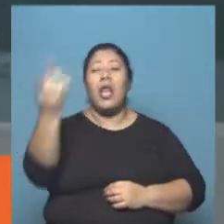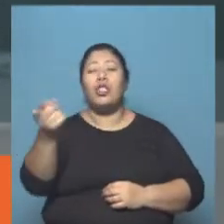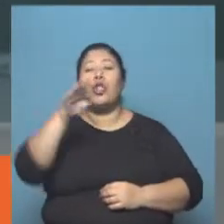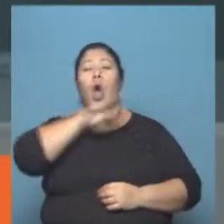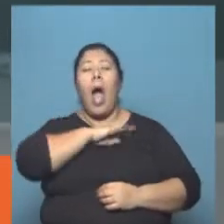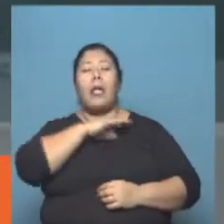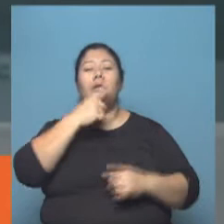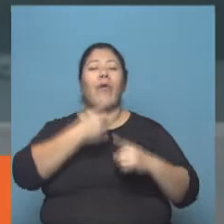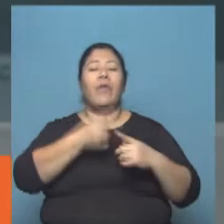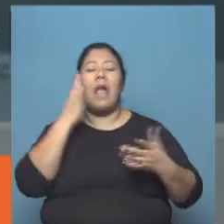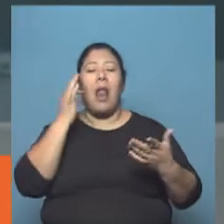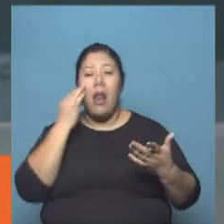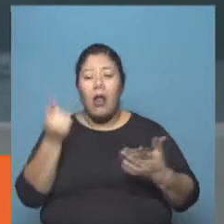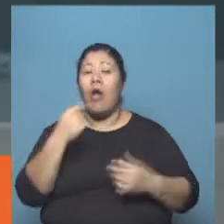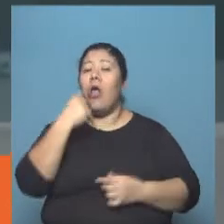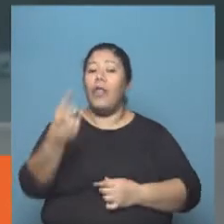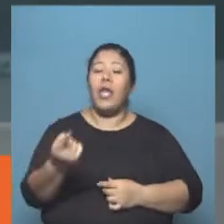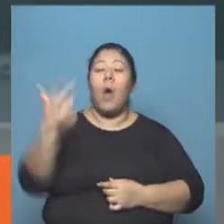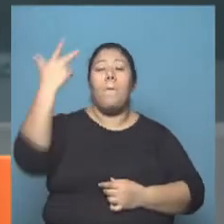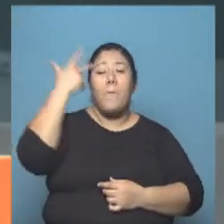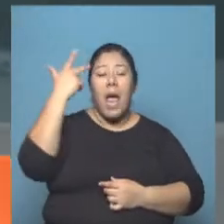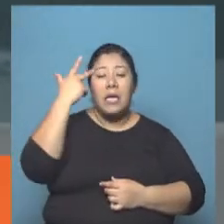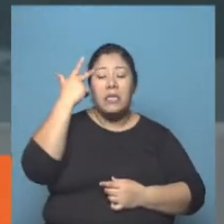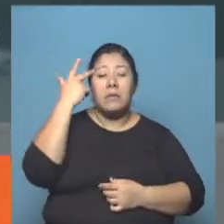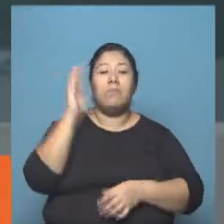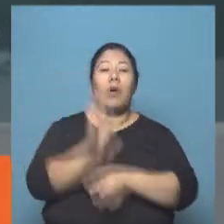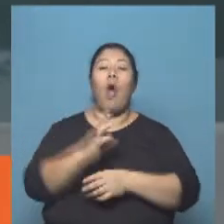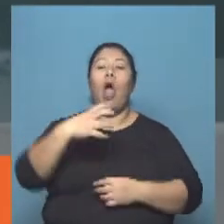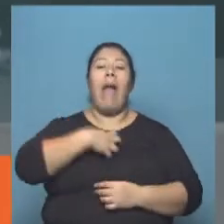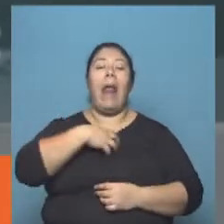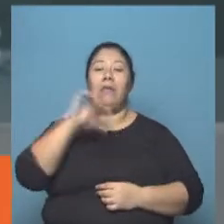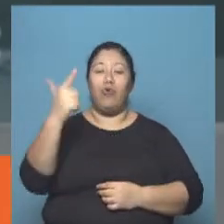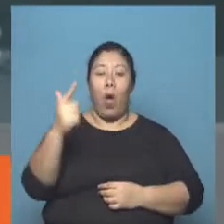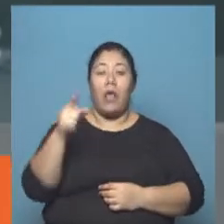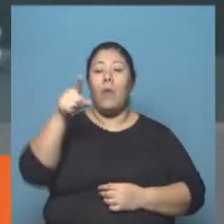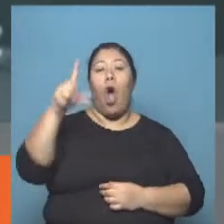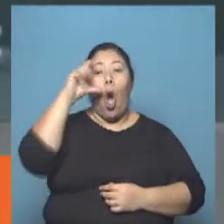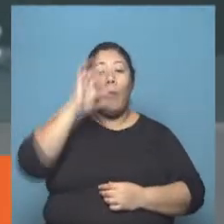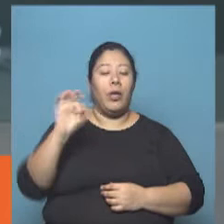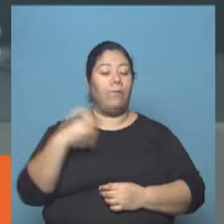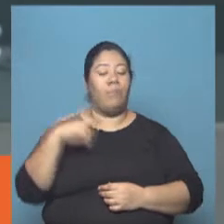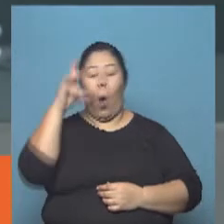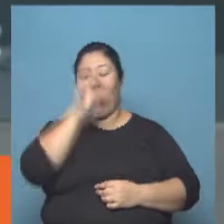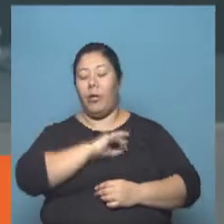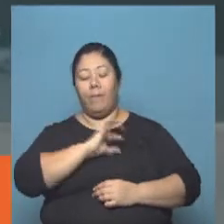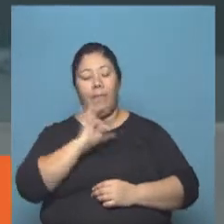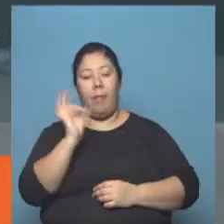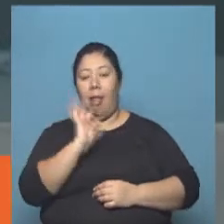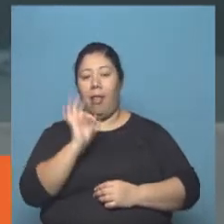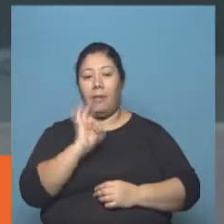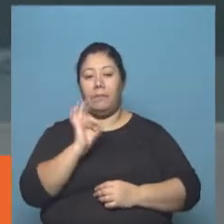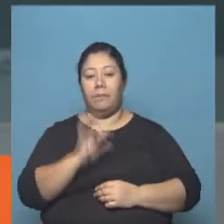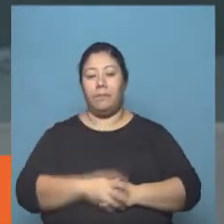ser líder. Quiero saber qué opinás vos de estos dichos y qué te parece en este momento. Nada, no, no tengo nada que decir.